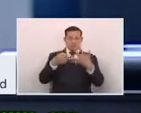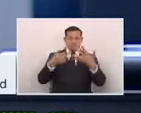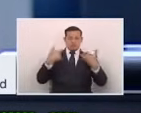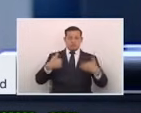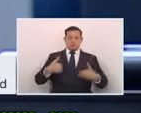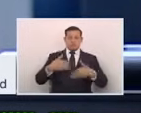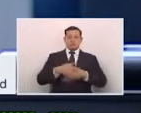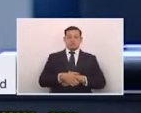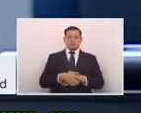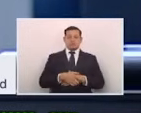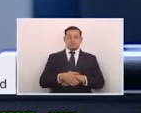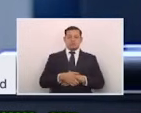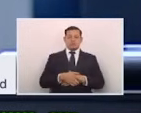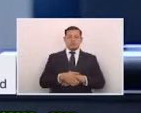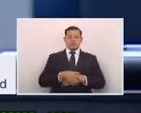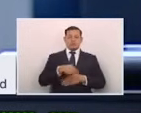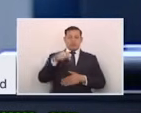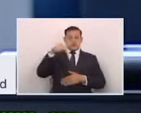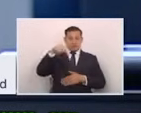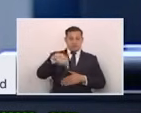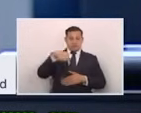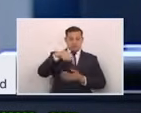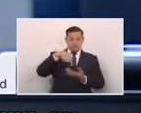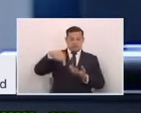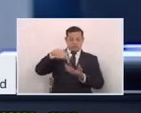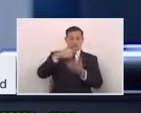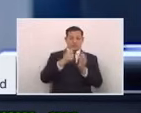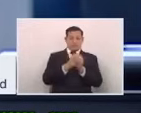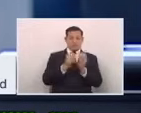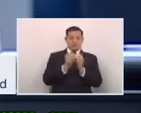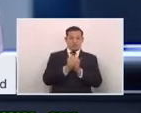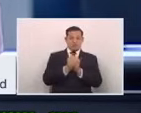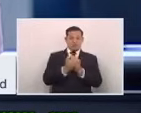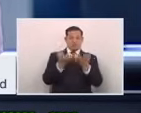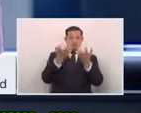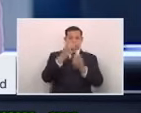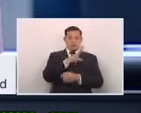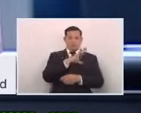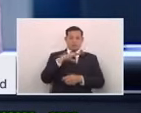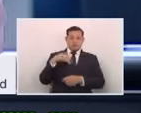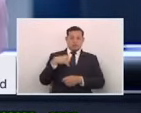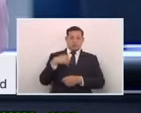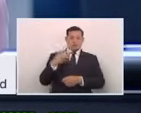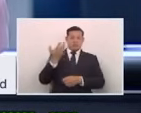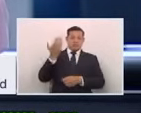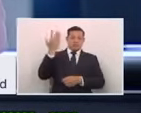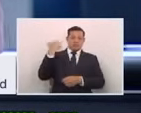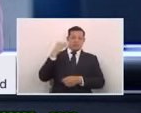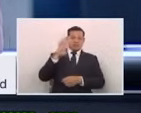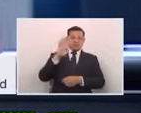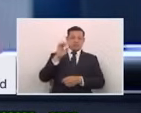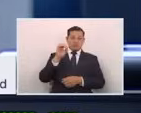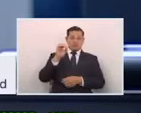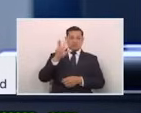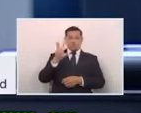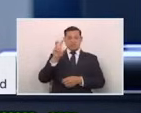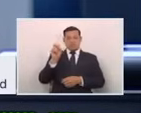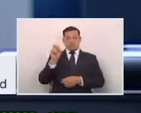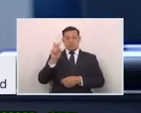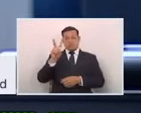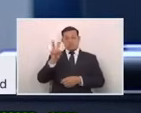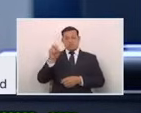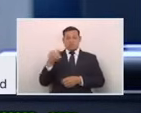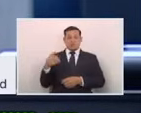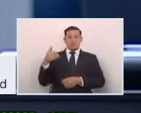humanos. Esto que afectó a muchas familias hace 40, hace 30, hace